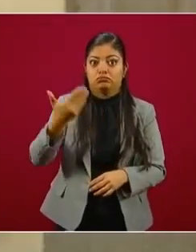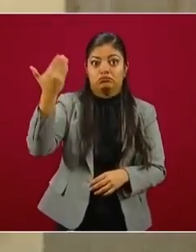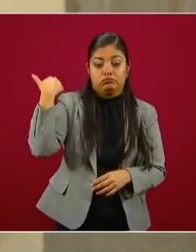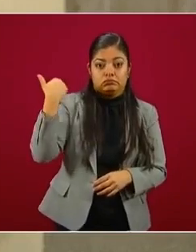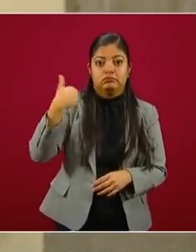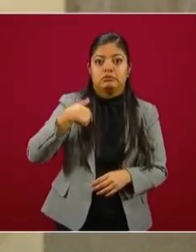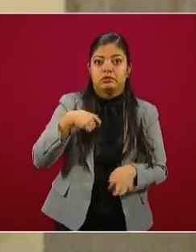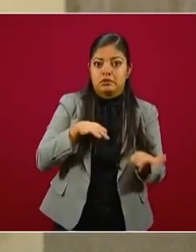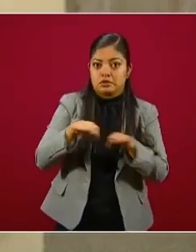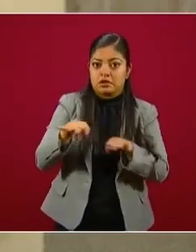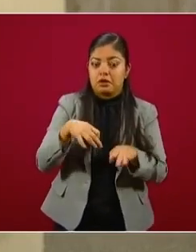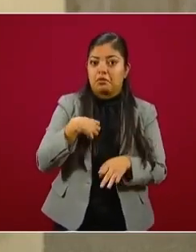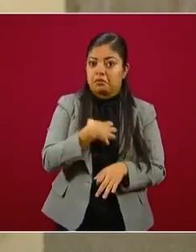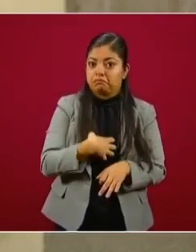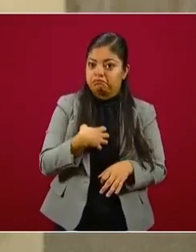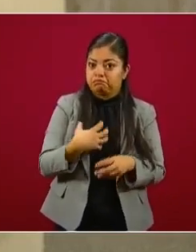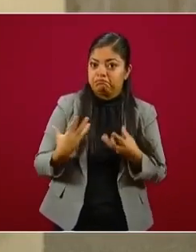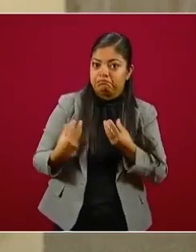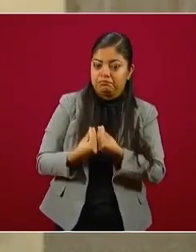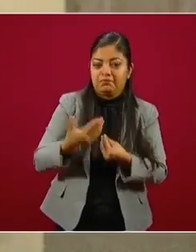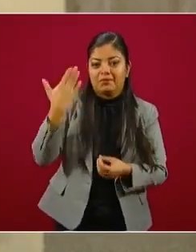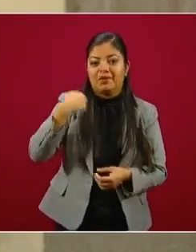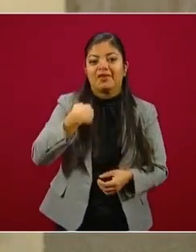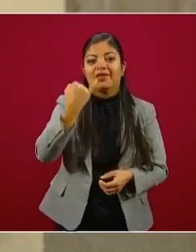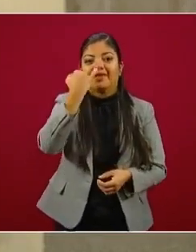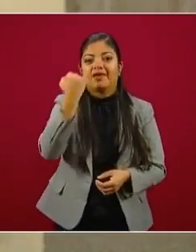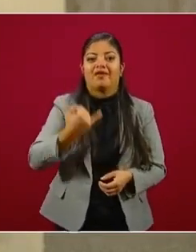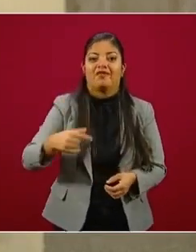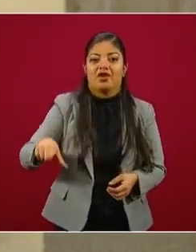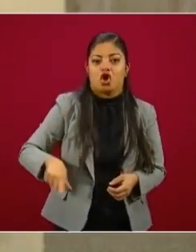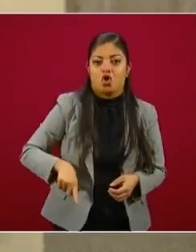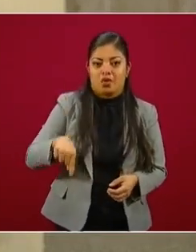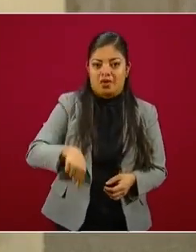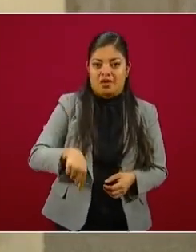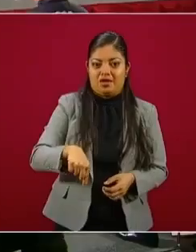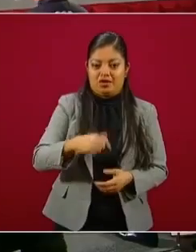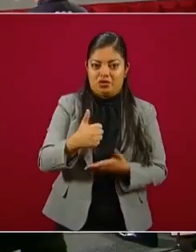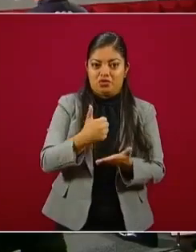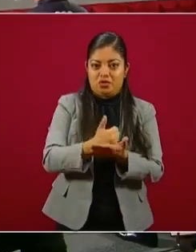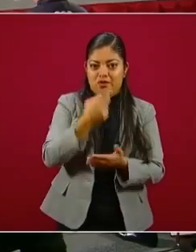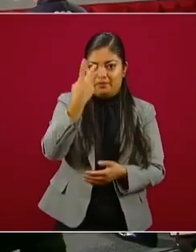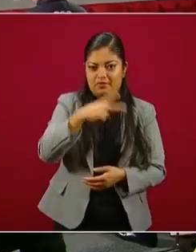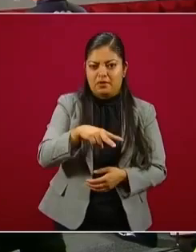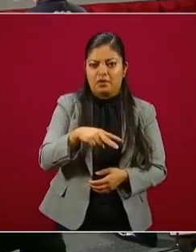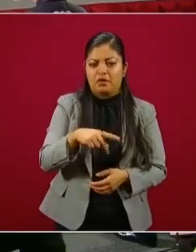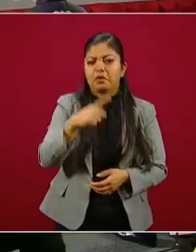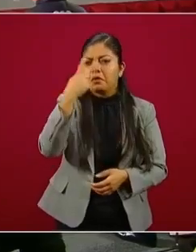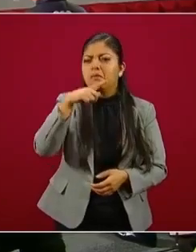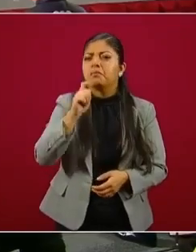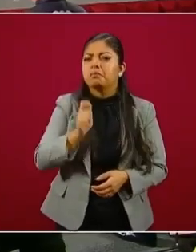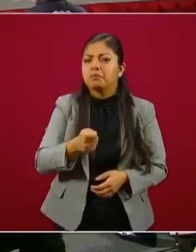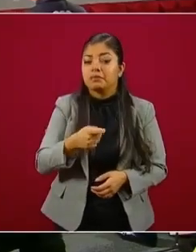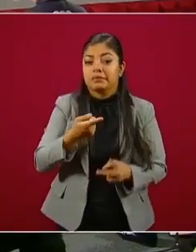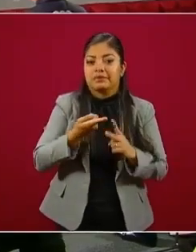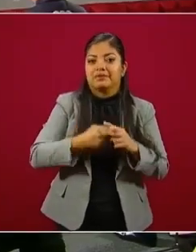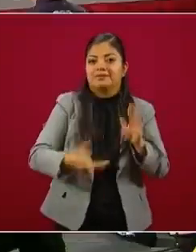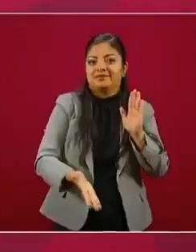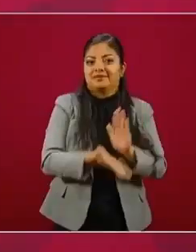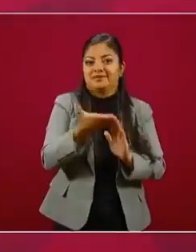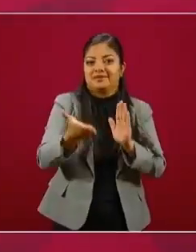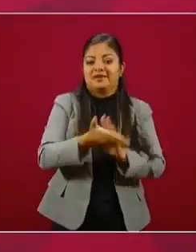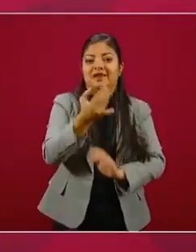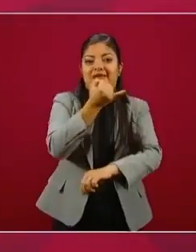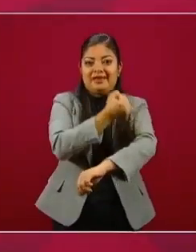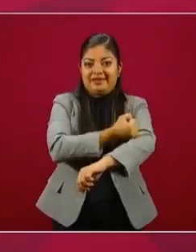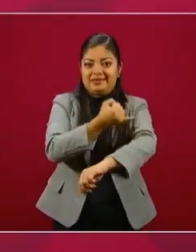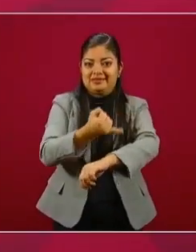con él cuando estuve aquí en la Jefatura de Gobierno de la ciudad para construir uno en Iztapalapa. Bueno, el